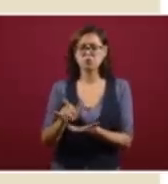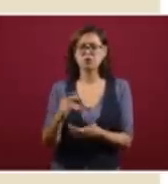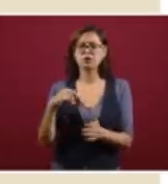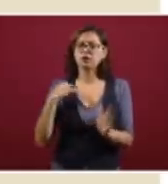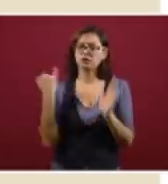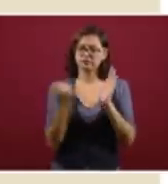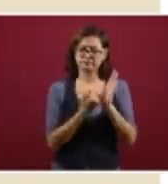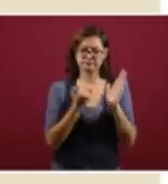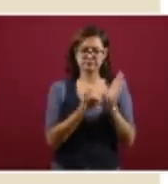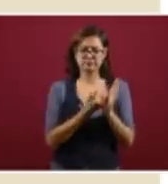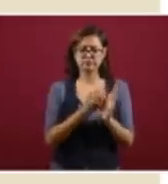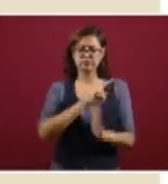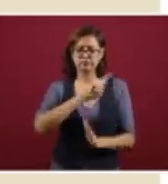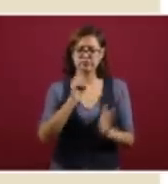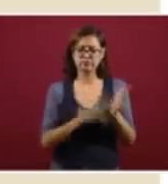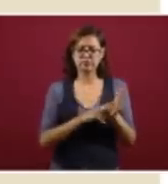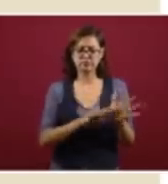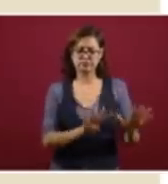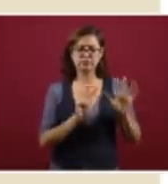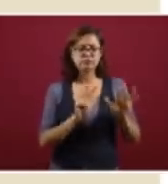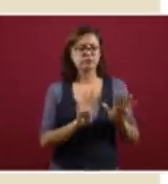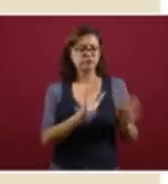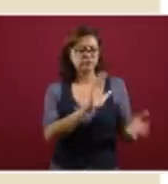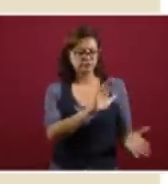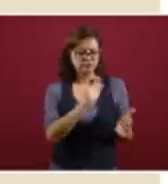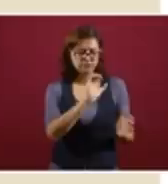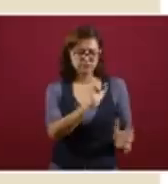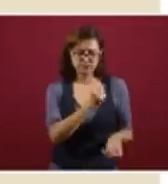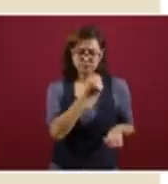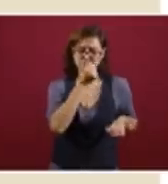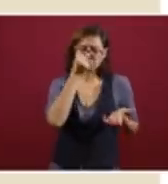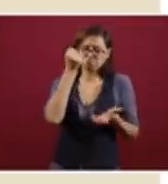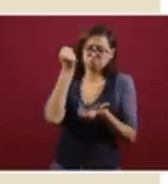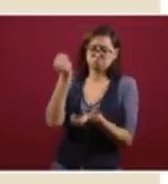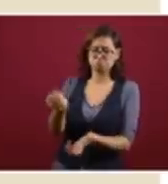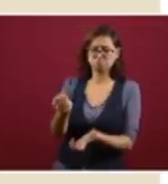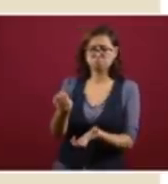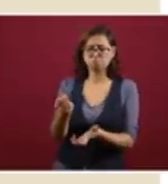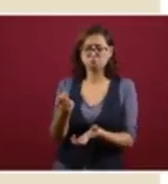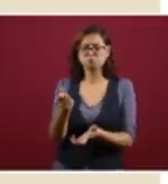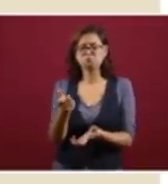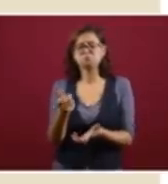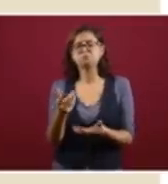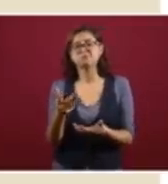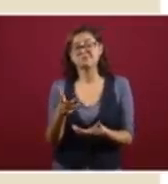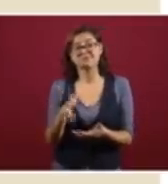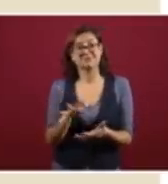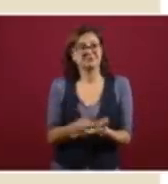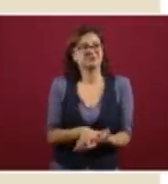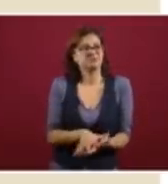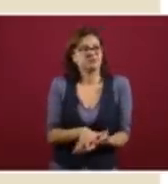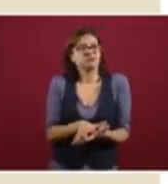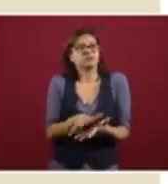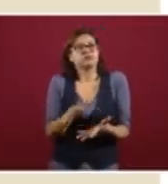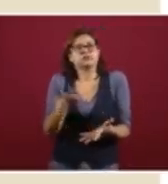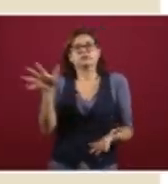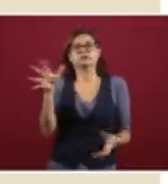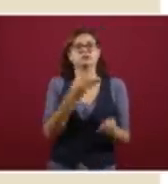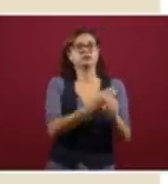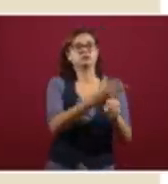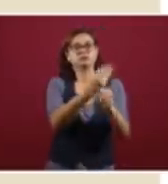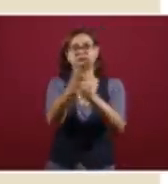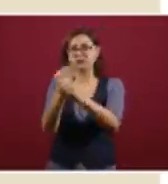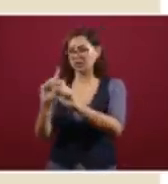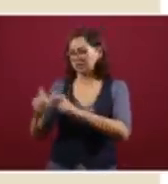fiscales del presupuesto 2019, es decir, la magnitud de lo que había que atender, pues nos hacía ver que no iban a